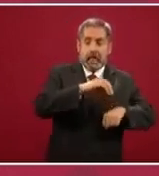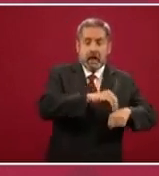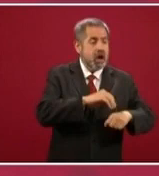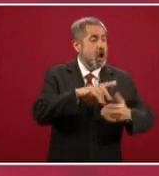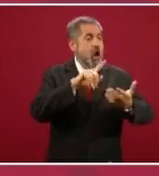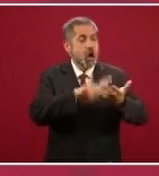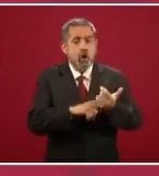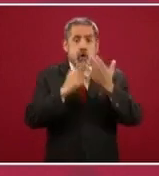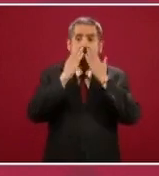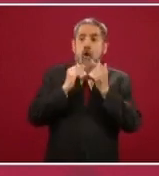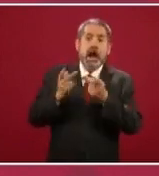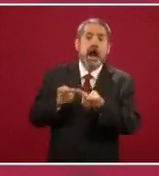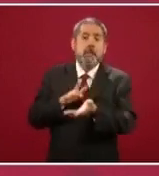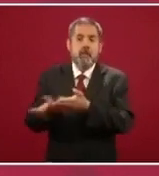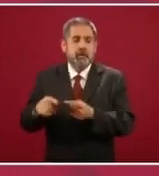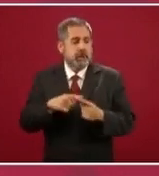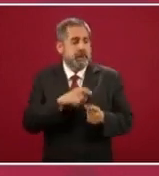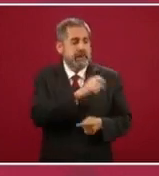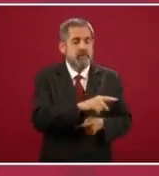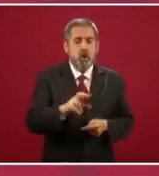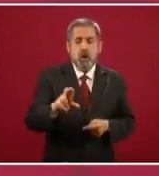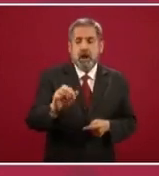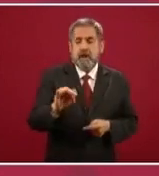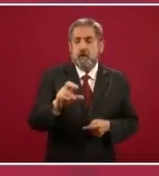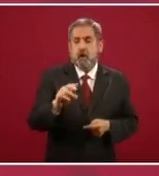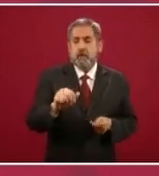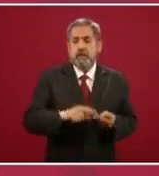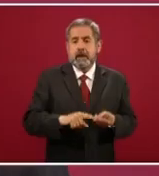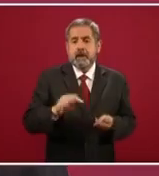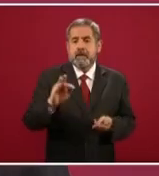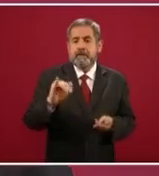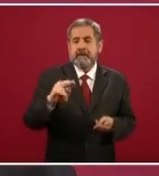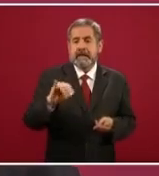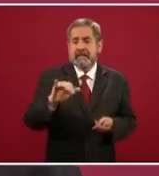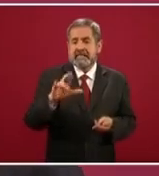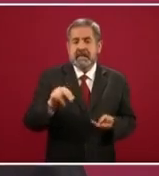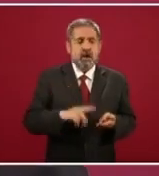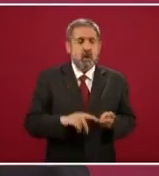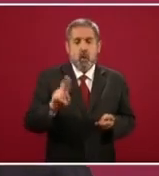del Reforma, el Financiero, el Universal,